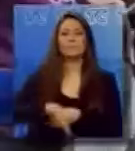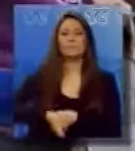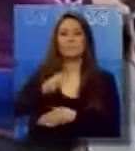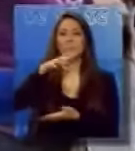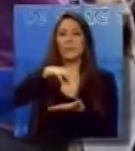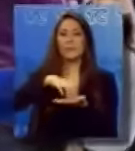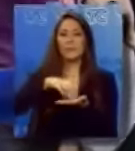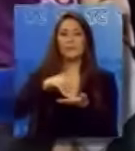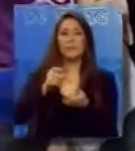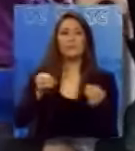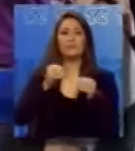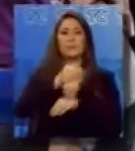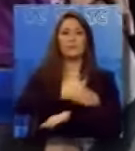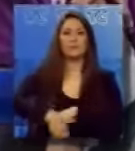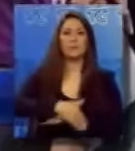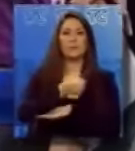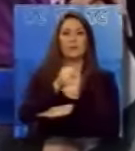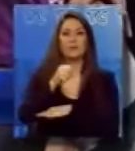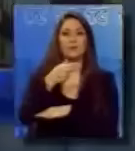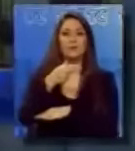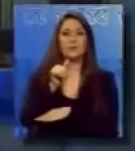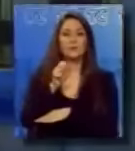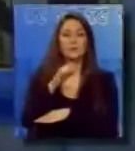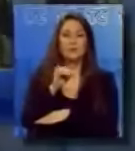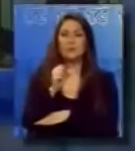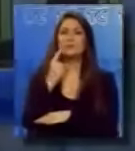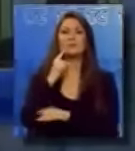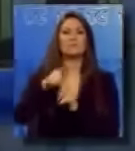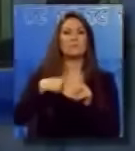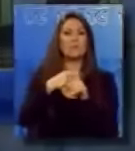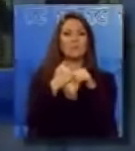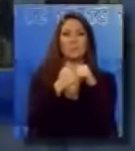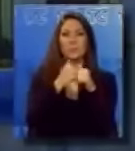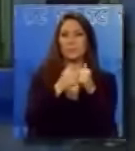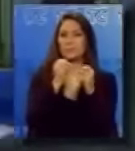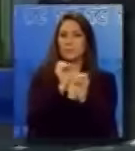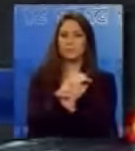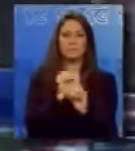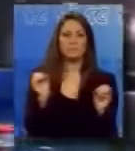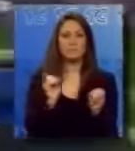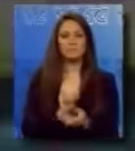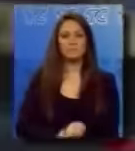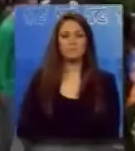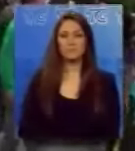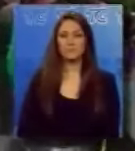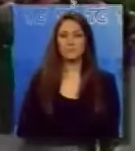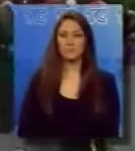Grande y en la avenida de los Chiris. No se registraron mayores incidentes este fin de semana.